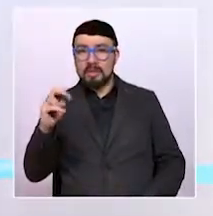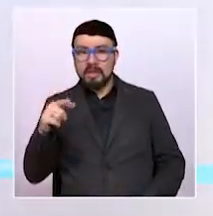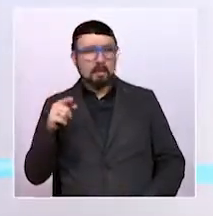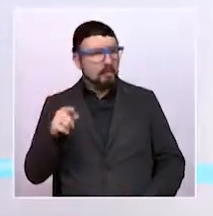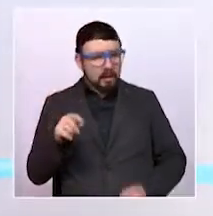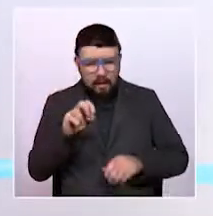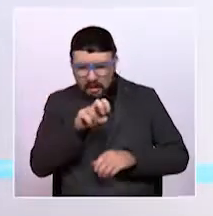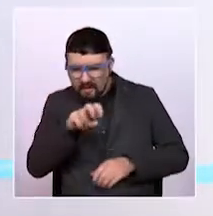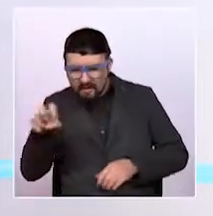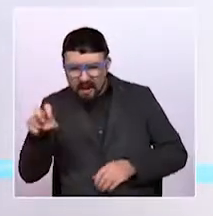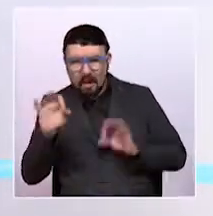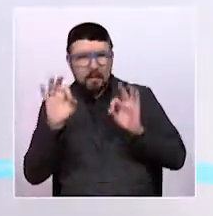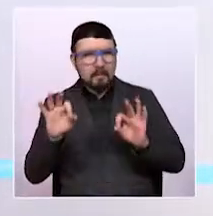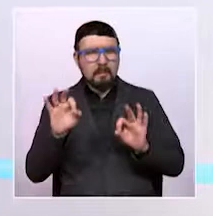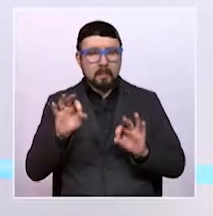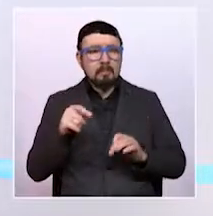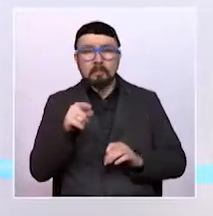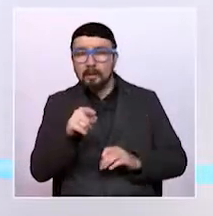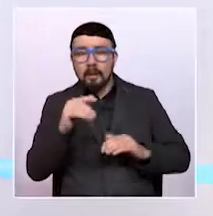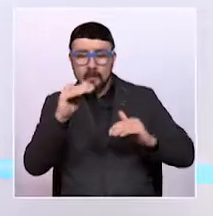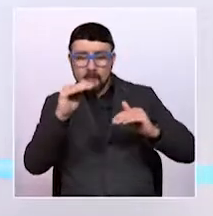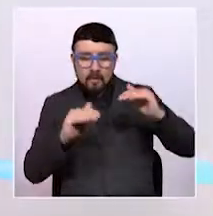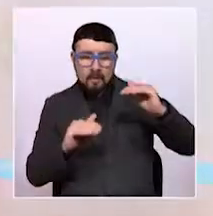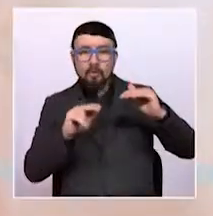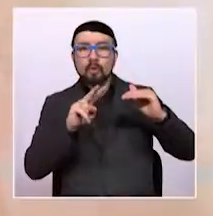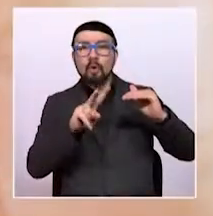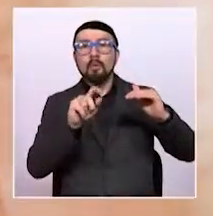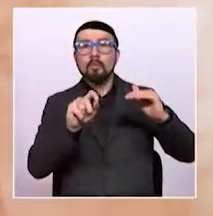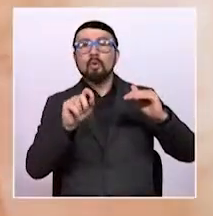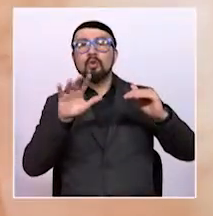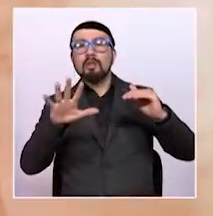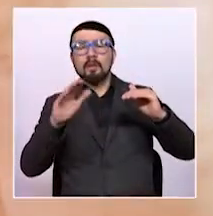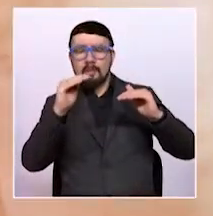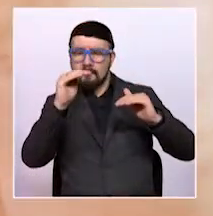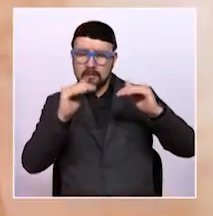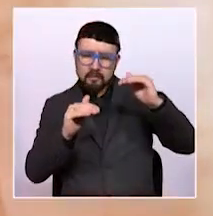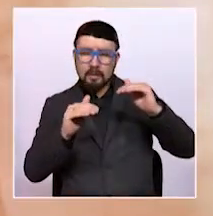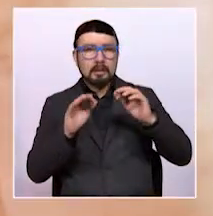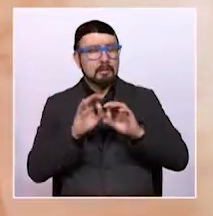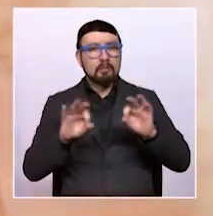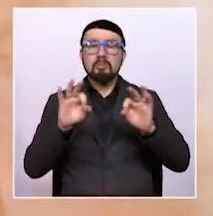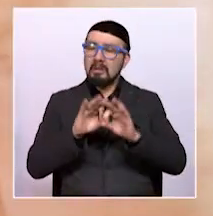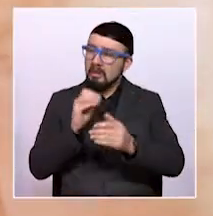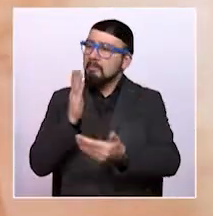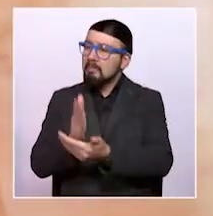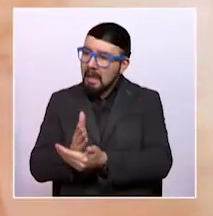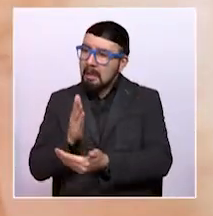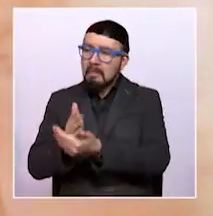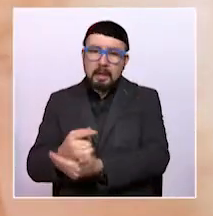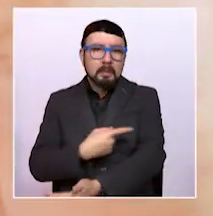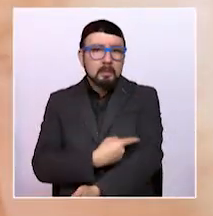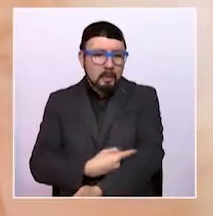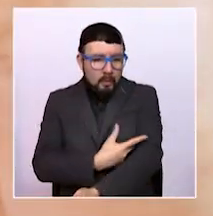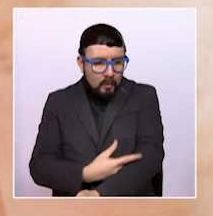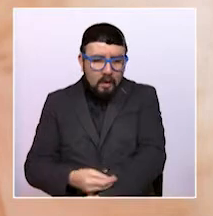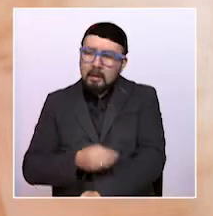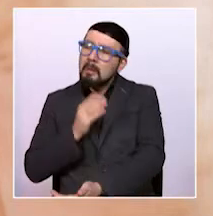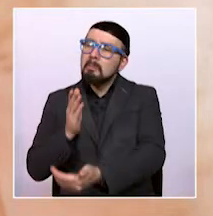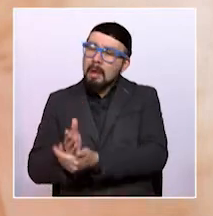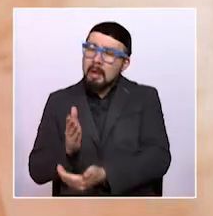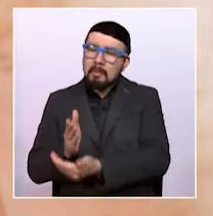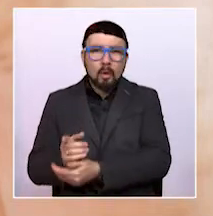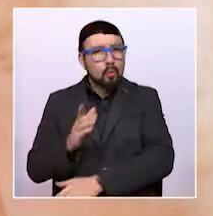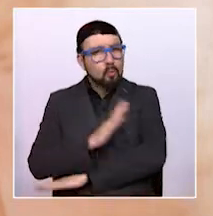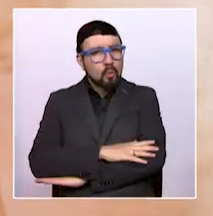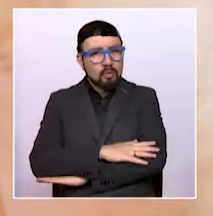durante el embarazo son inferiores a 2.5 esté muy pendiente de sus reportes este muy juiciosa doña marta porque si